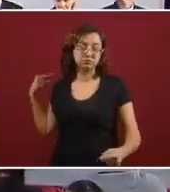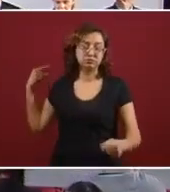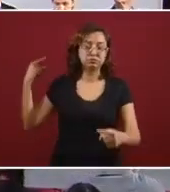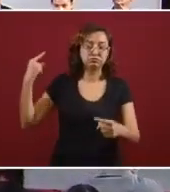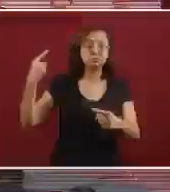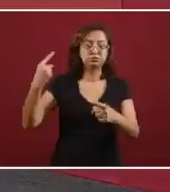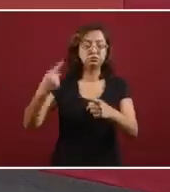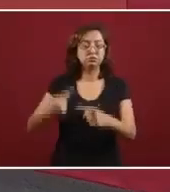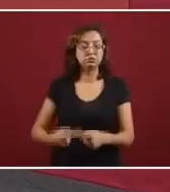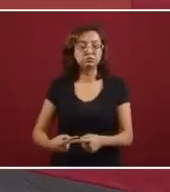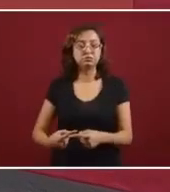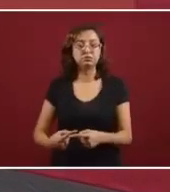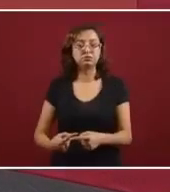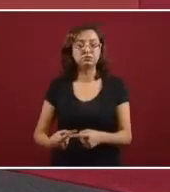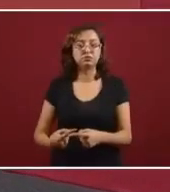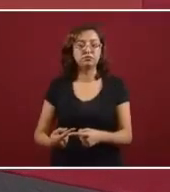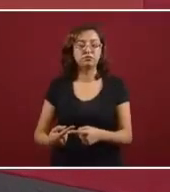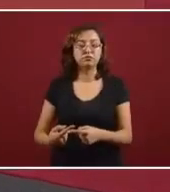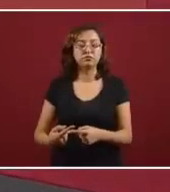en que